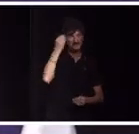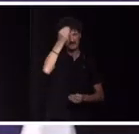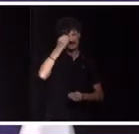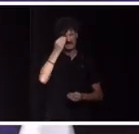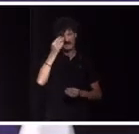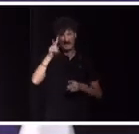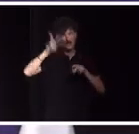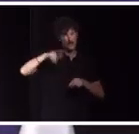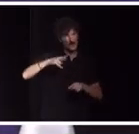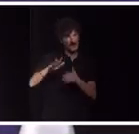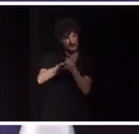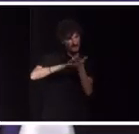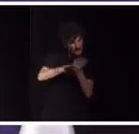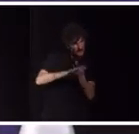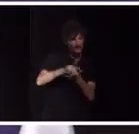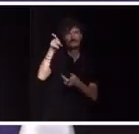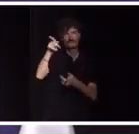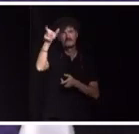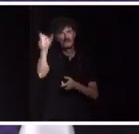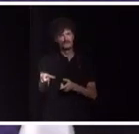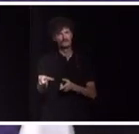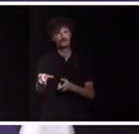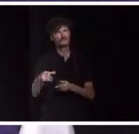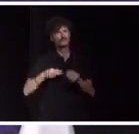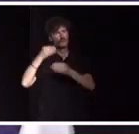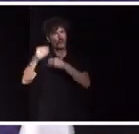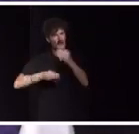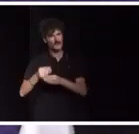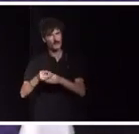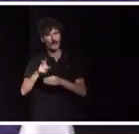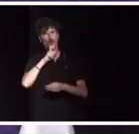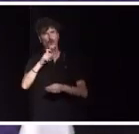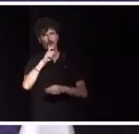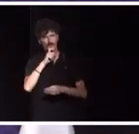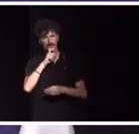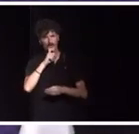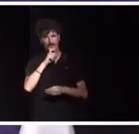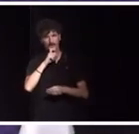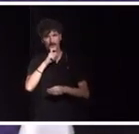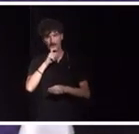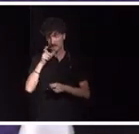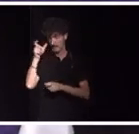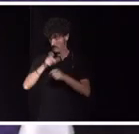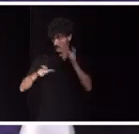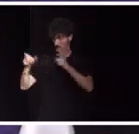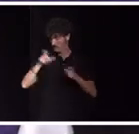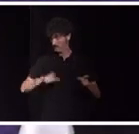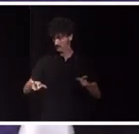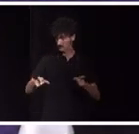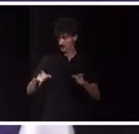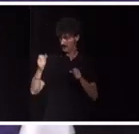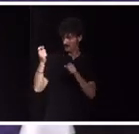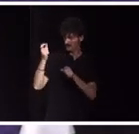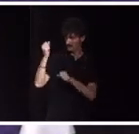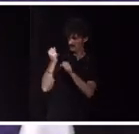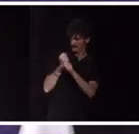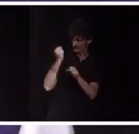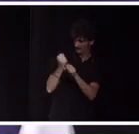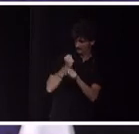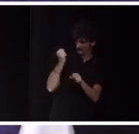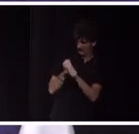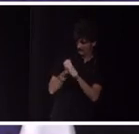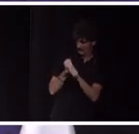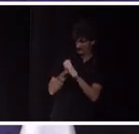invencible y que lo hizo de la mano de la gente humilde y trabajadora. Y creo